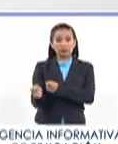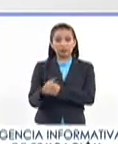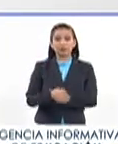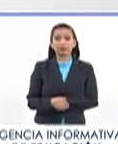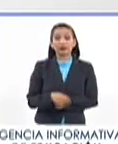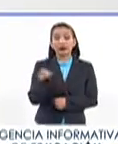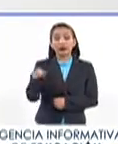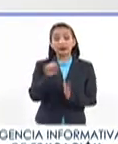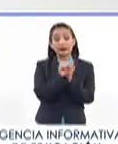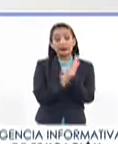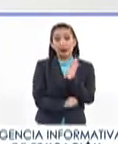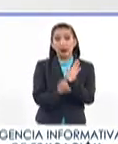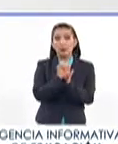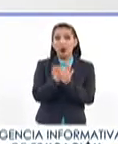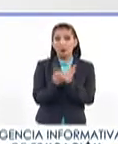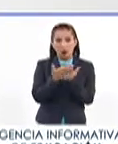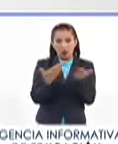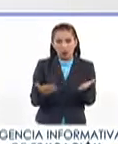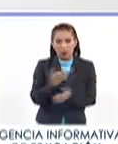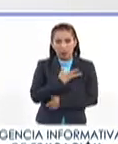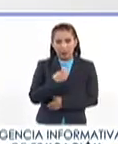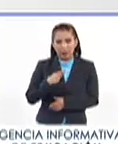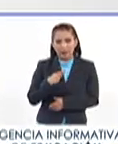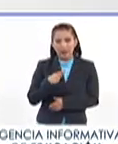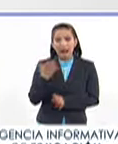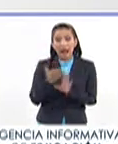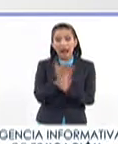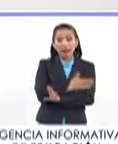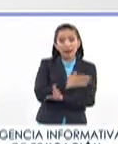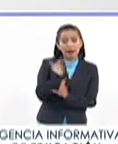esto? Que los sistemas, por ejemplo, ahora tienen que prever